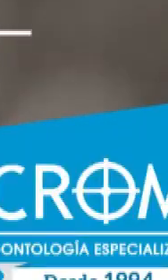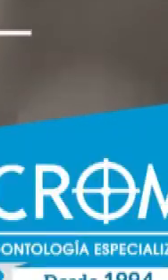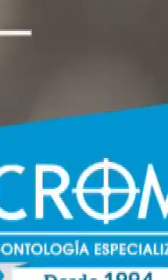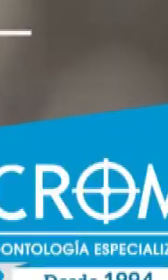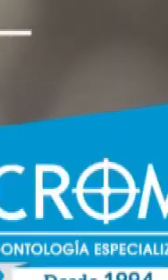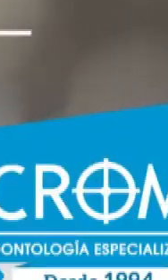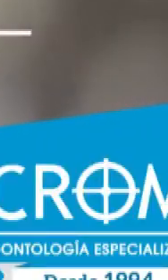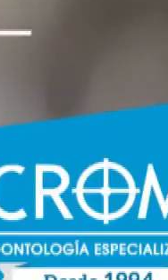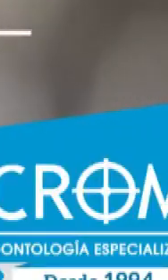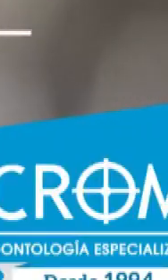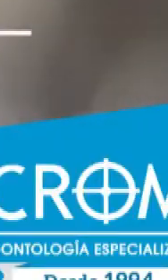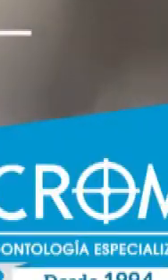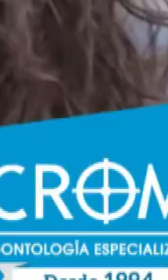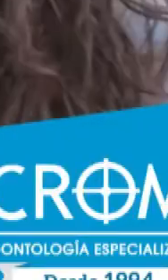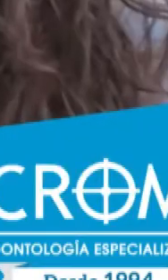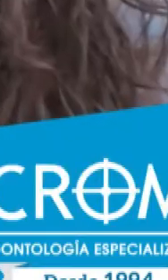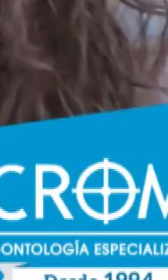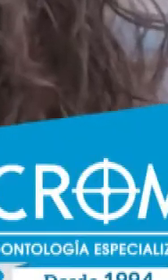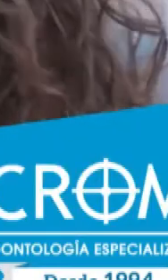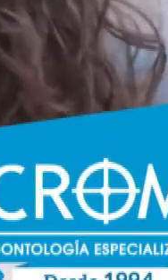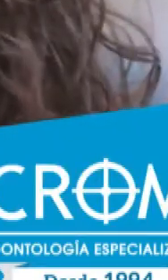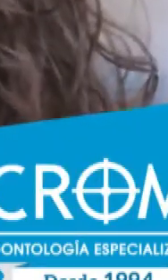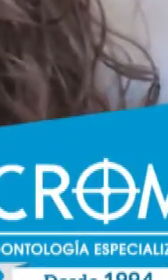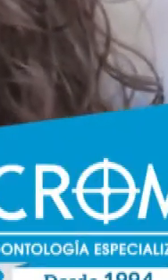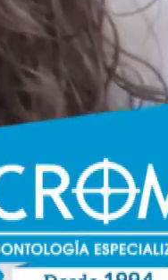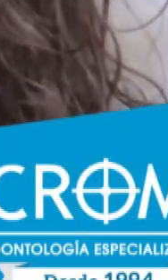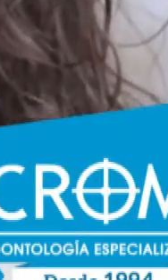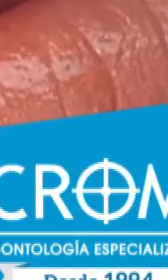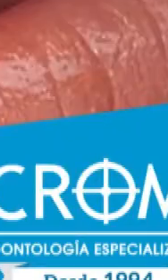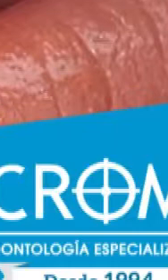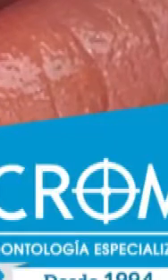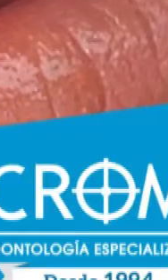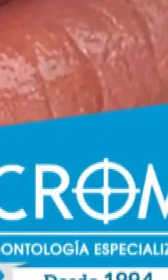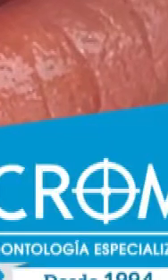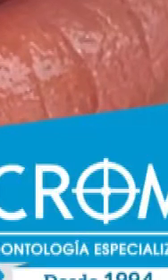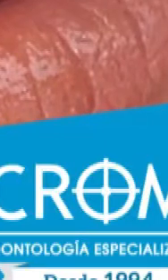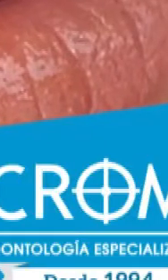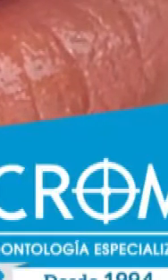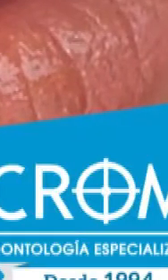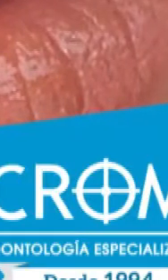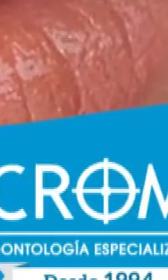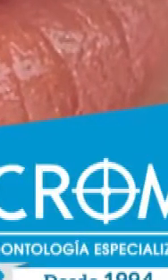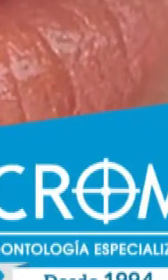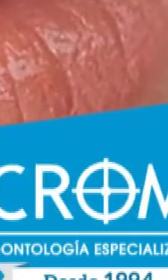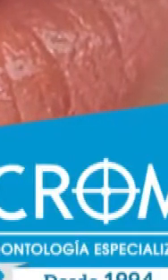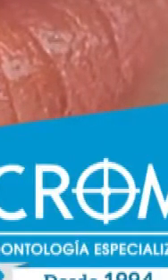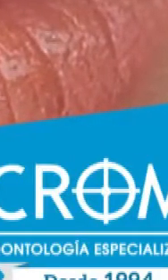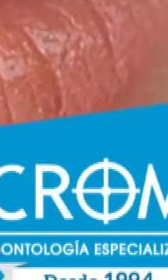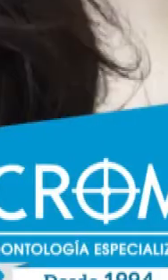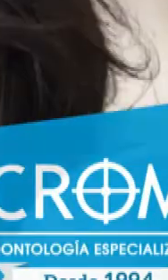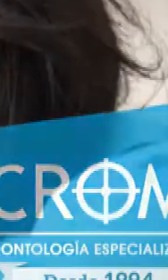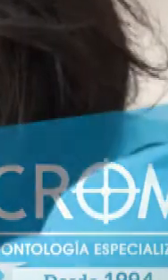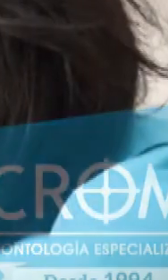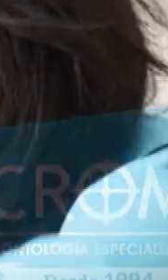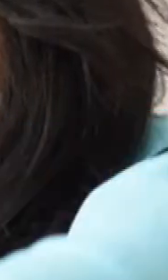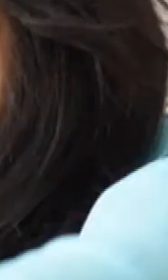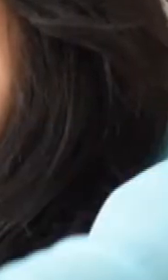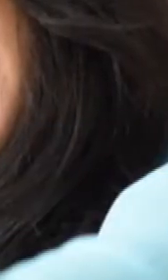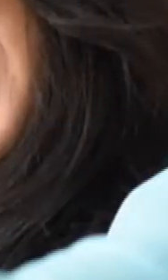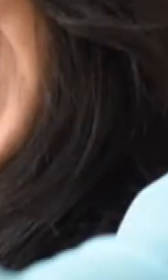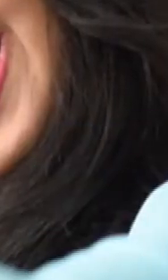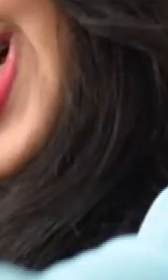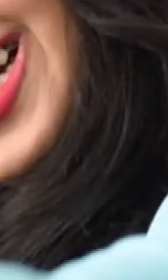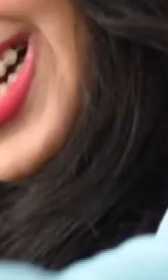Si quieres que no se note tu ortodoncia, los brackets transparentes son para ti. Más estética con excelentes resultados. Y sonríe sin